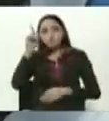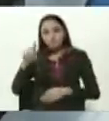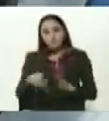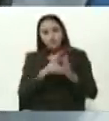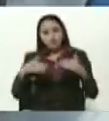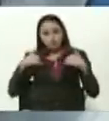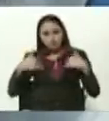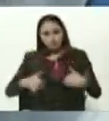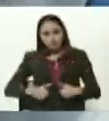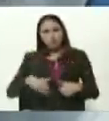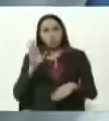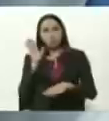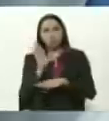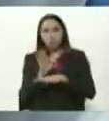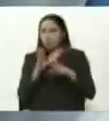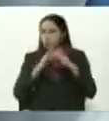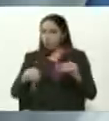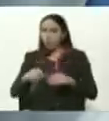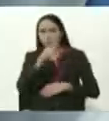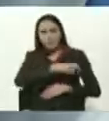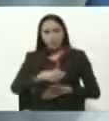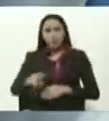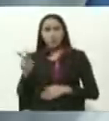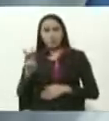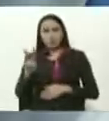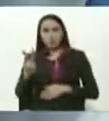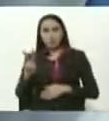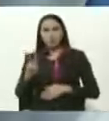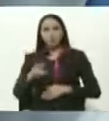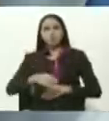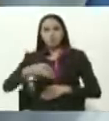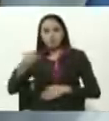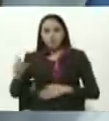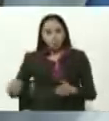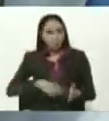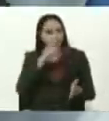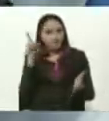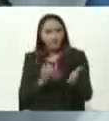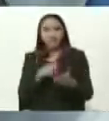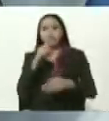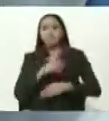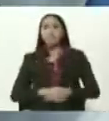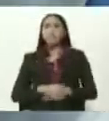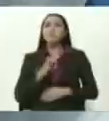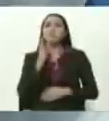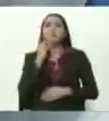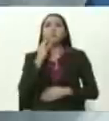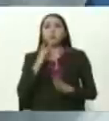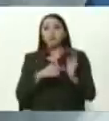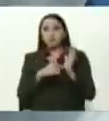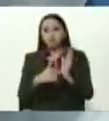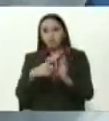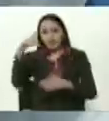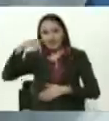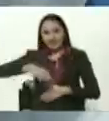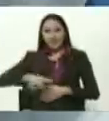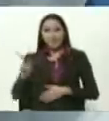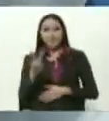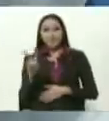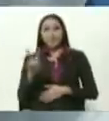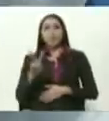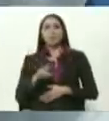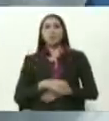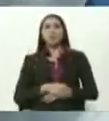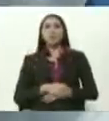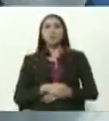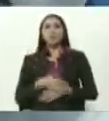humanos de todos los venezolanos sin excepción. Dando ejemplo, este país, Venezuela,